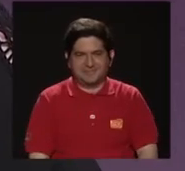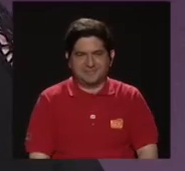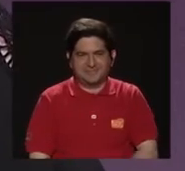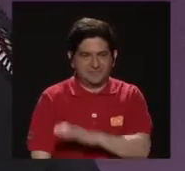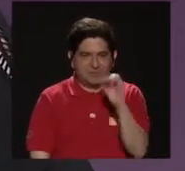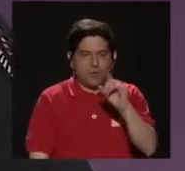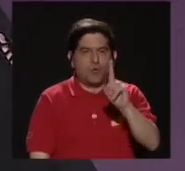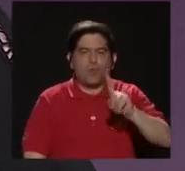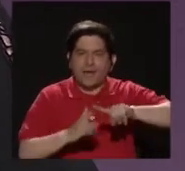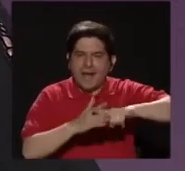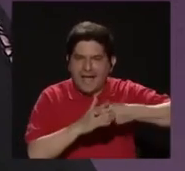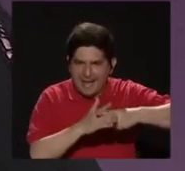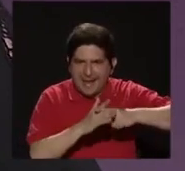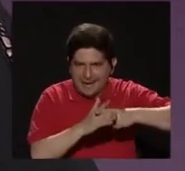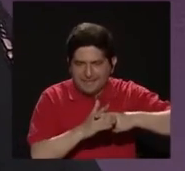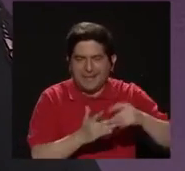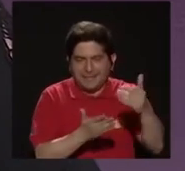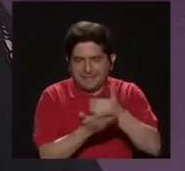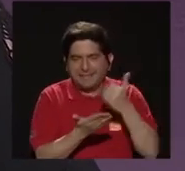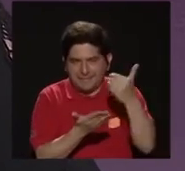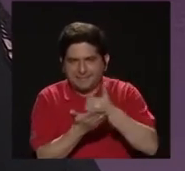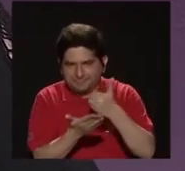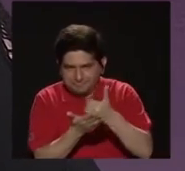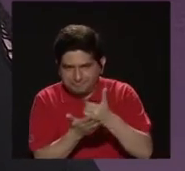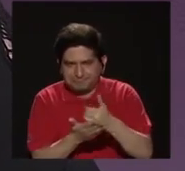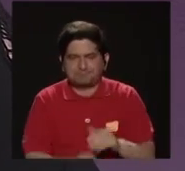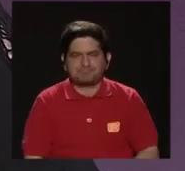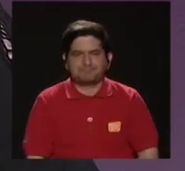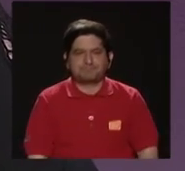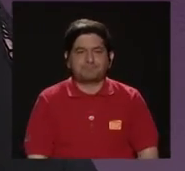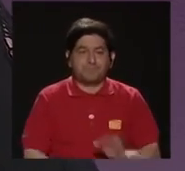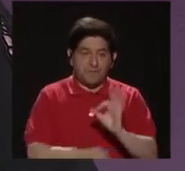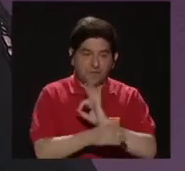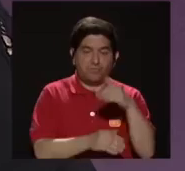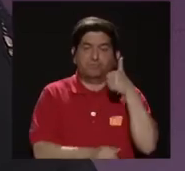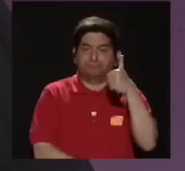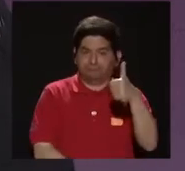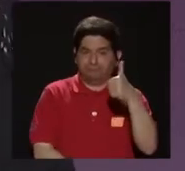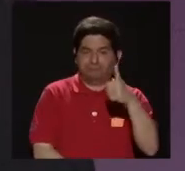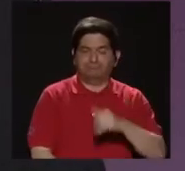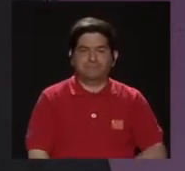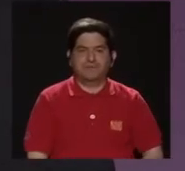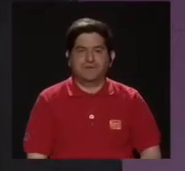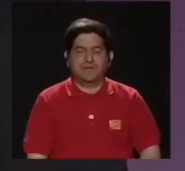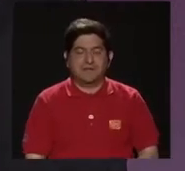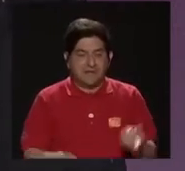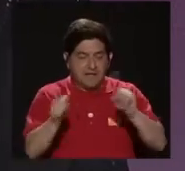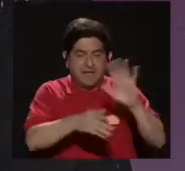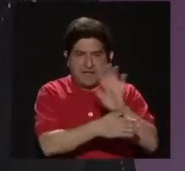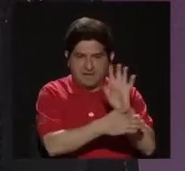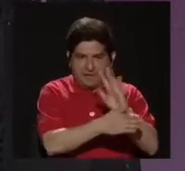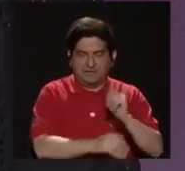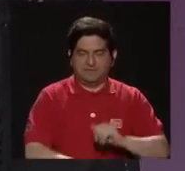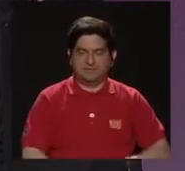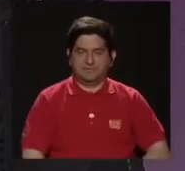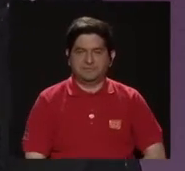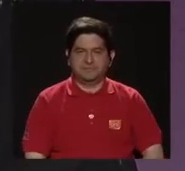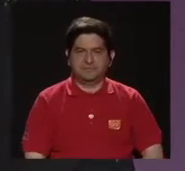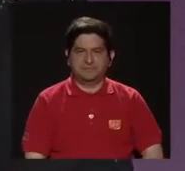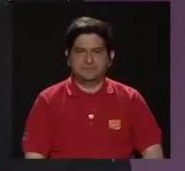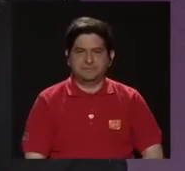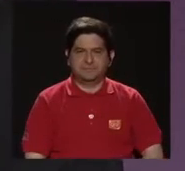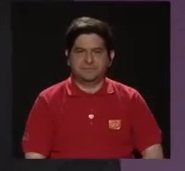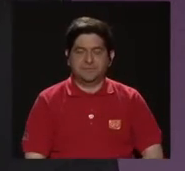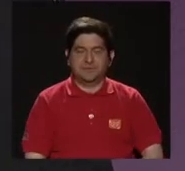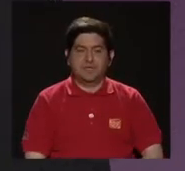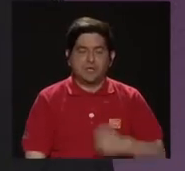es una herramienta, un recurso que funciona muy bien en la película. Y entonces, dentro de